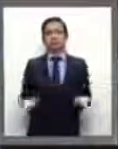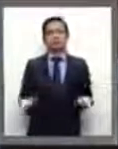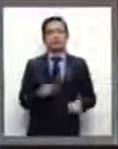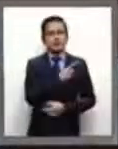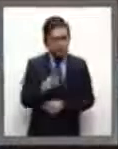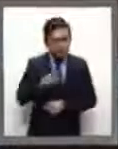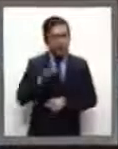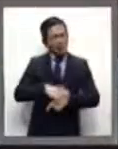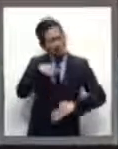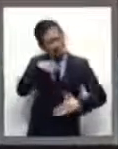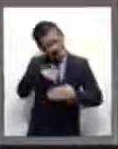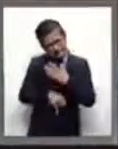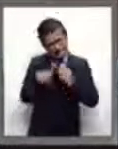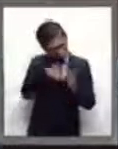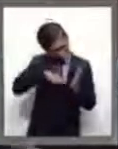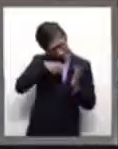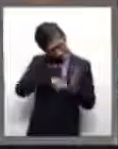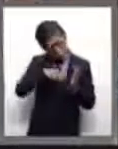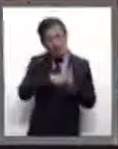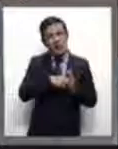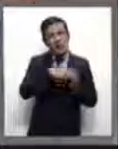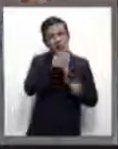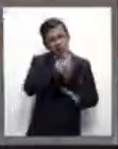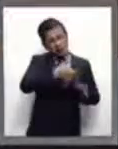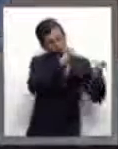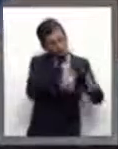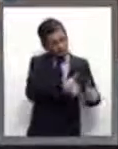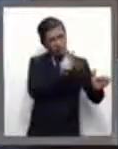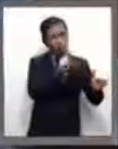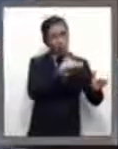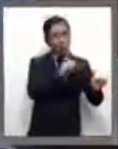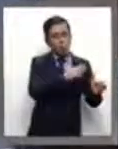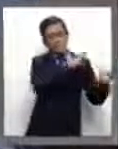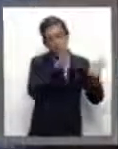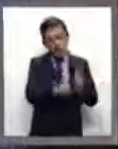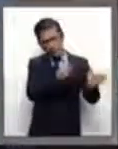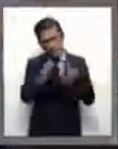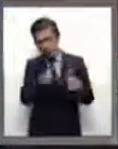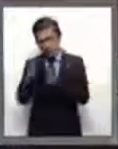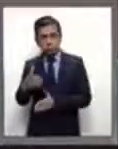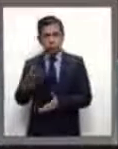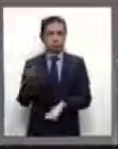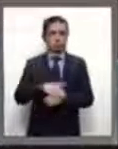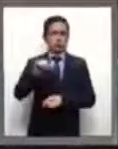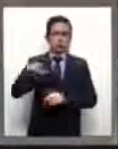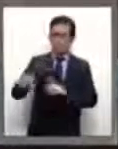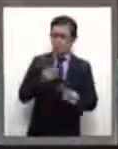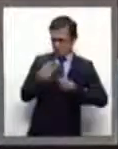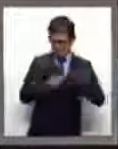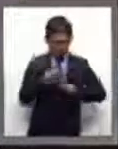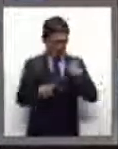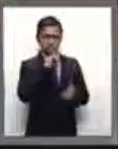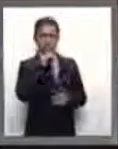revisar exhaustivamente cada uno de los tomos a partir de la propuesta apresurada que hoy se presentó. Los anexos son 200